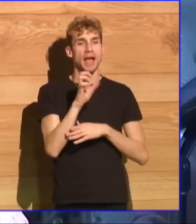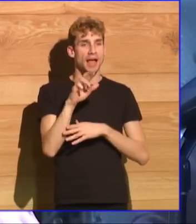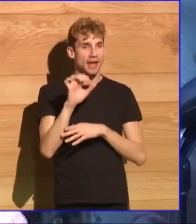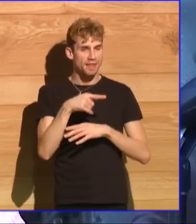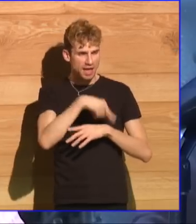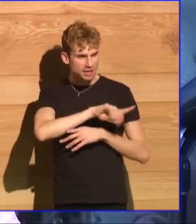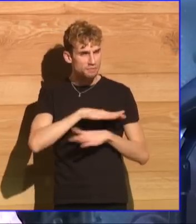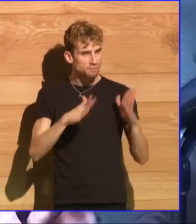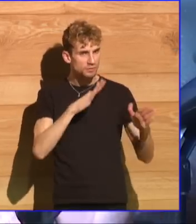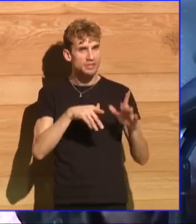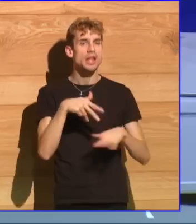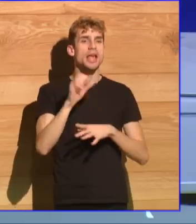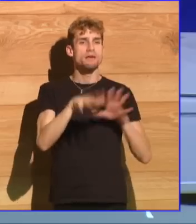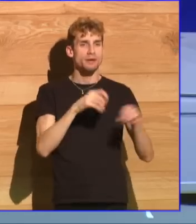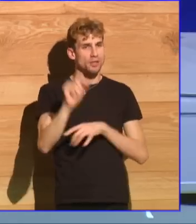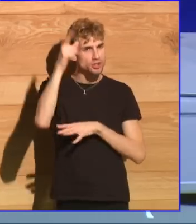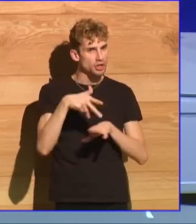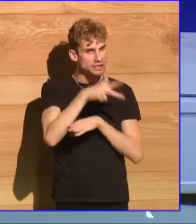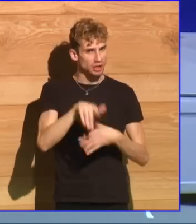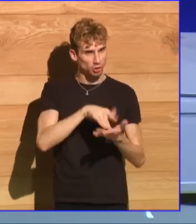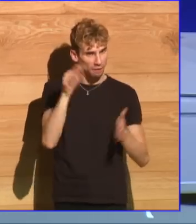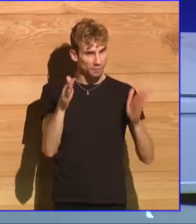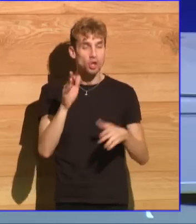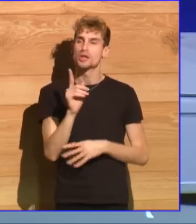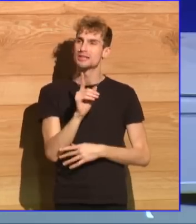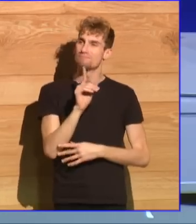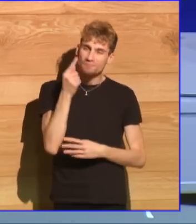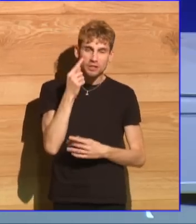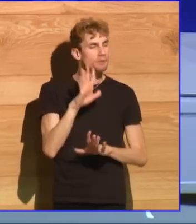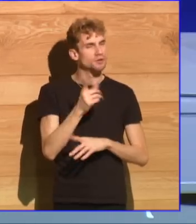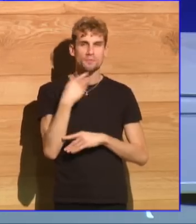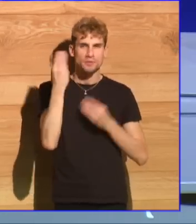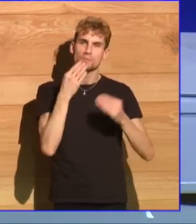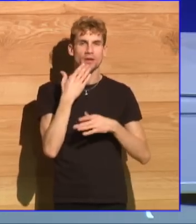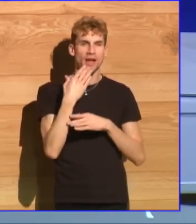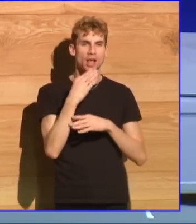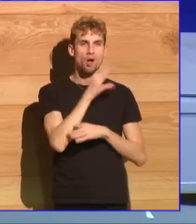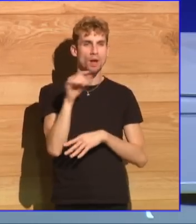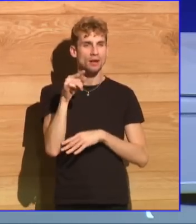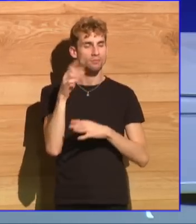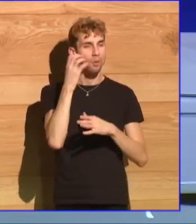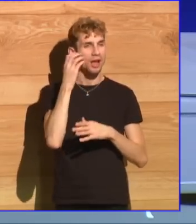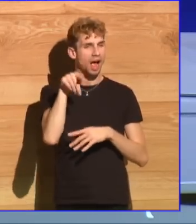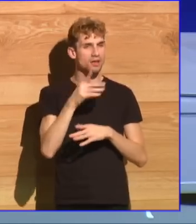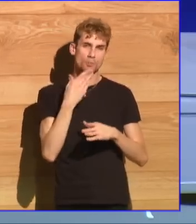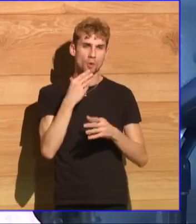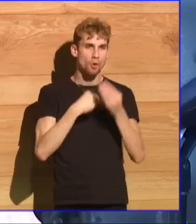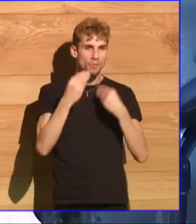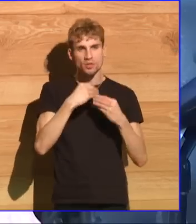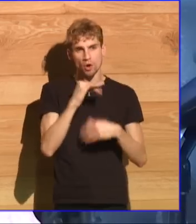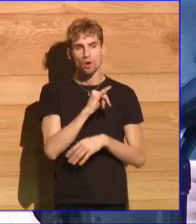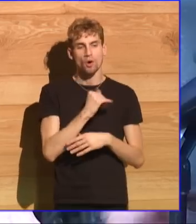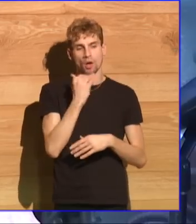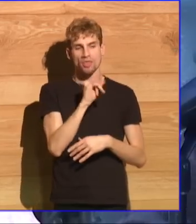rodando El Imperio no, del Sol? A mí me suena, pero no estoy seguro, comiendo zarajos en Cuenca. Pero no estoy seguro, fíjate. Estoy seguro, ya ¿Qué juntaré, son los juntaré. tarajos,